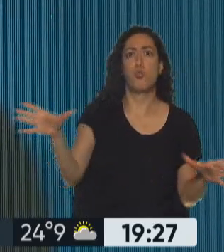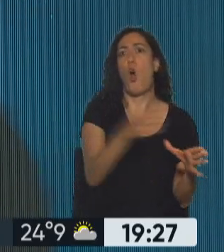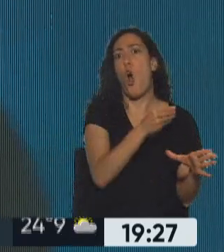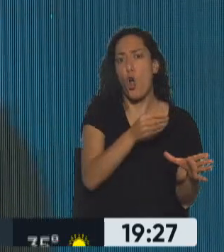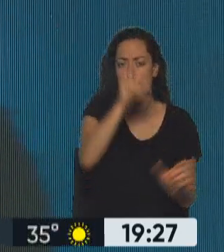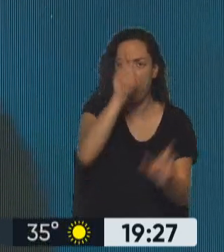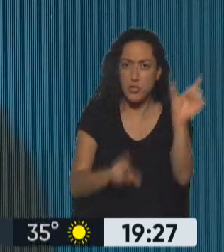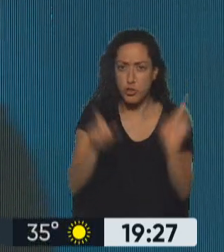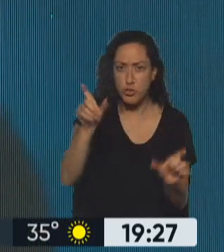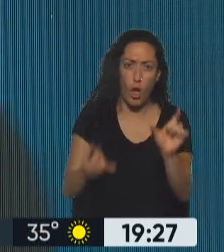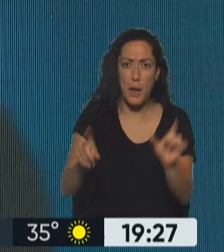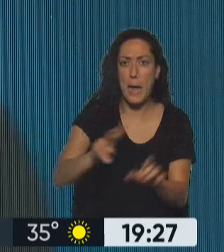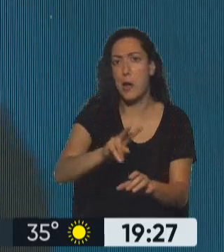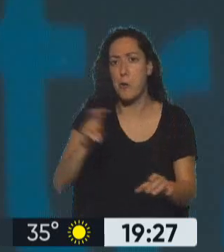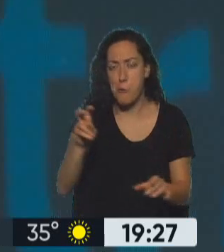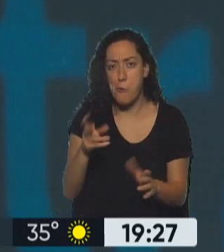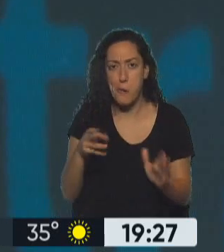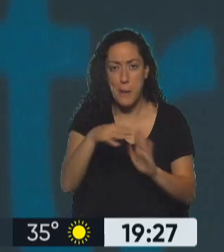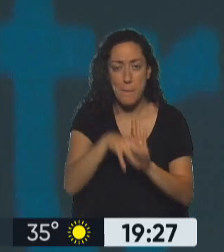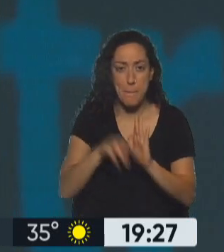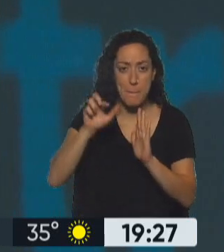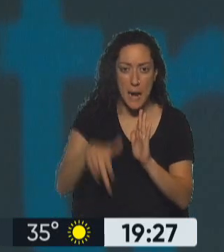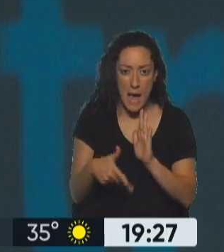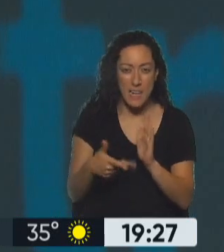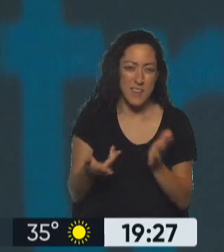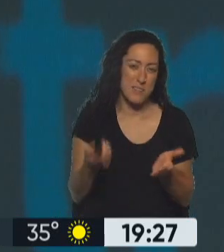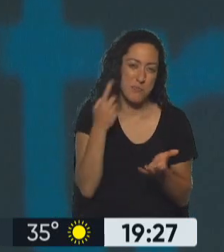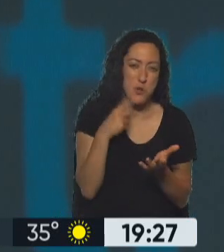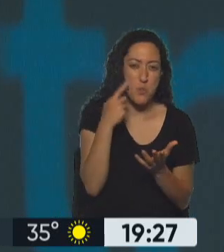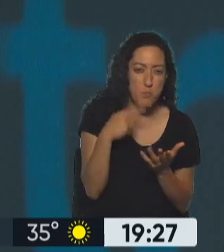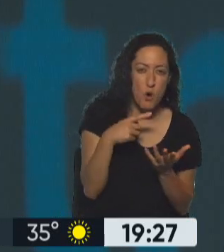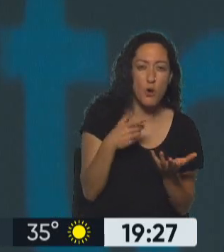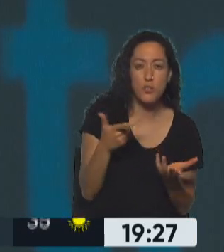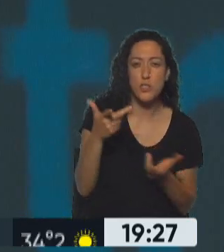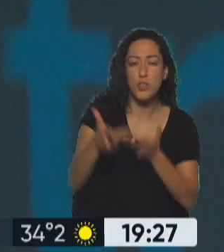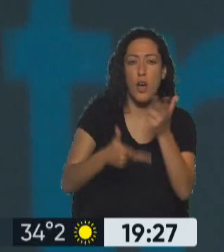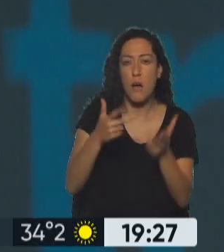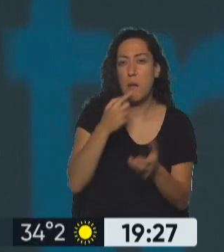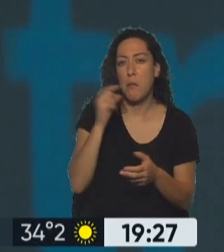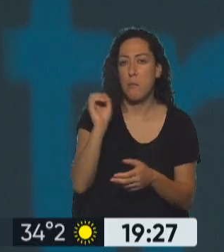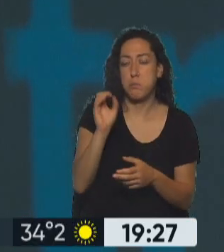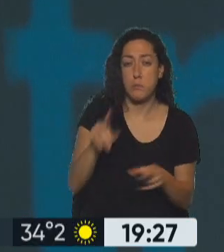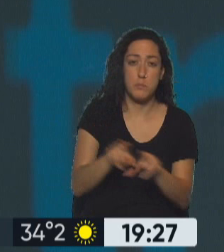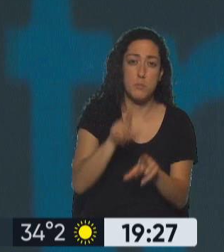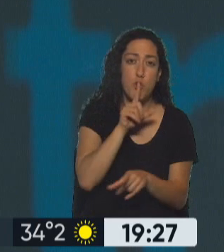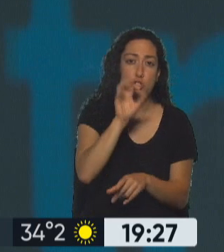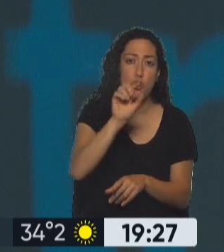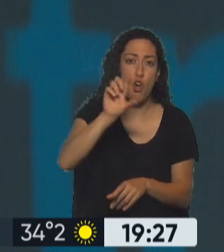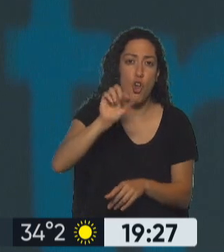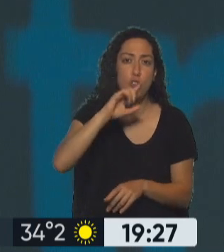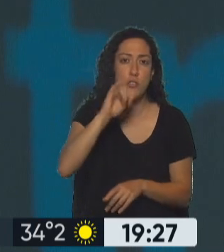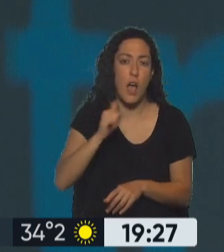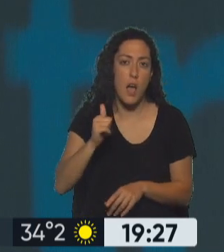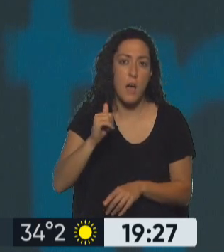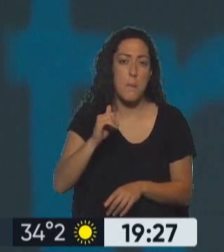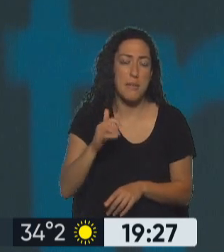las personas, a todo el universo de las personas que reciben. Claro, era este bastardear. ¿Qué significa? Incluso la Tolosa Paz lo acaba de denunciar.